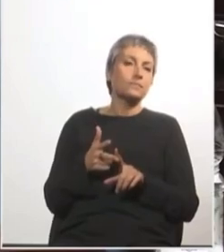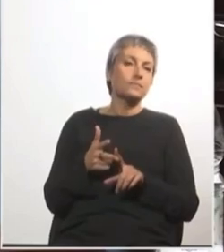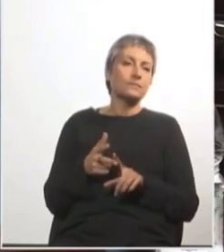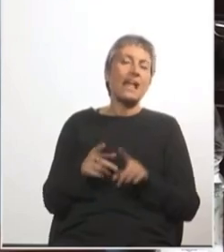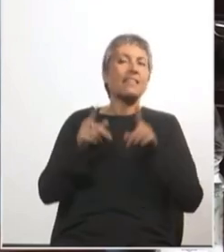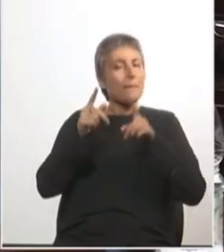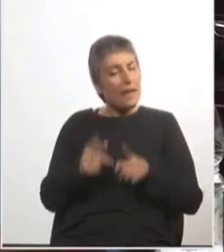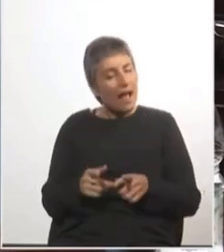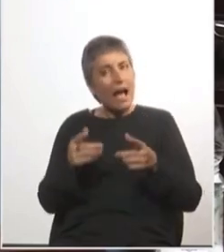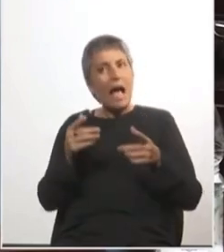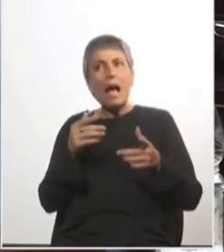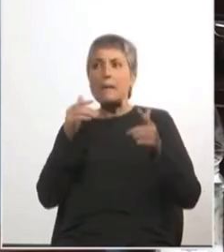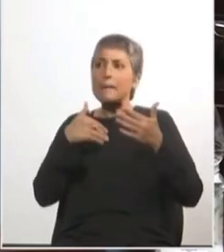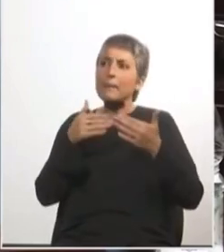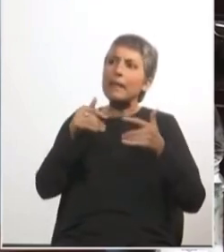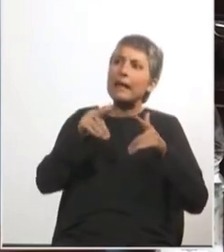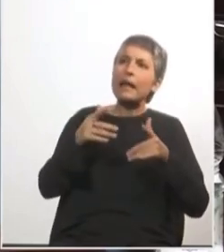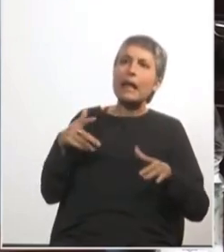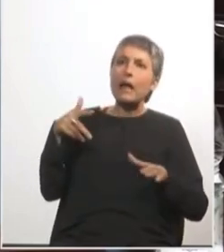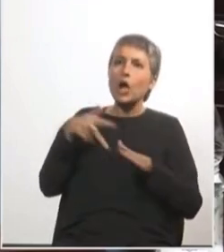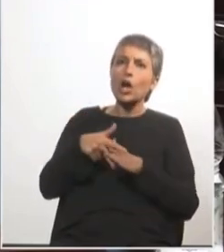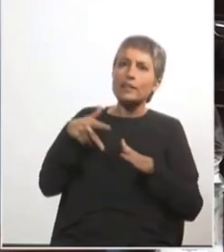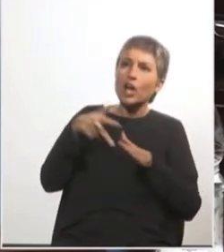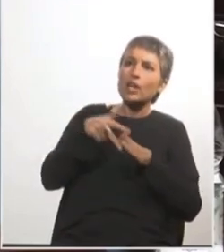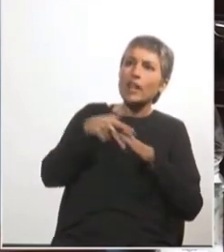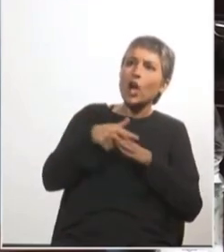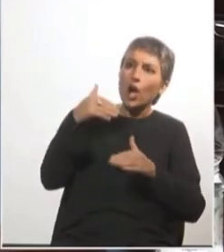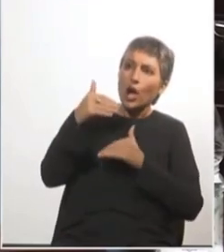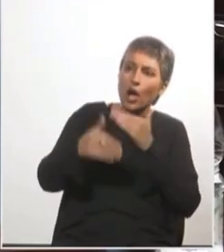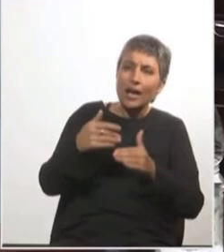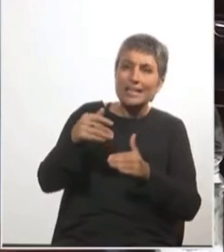Se habla de que acá se le pusieron piedras al sistema